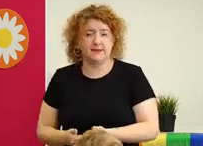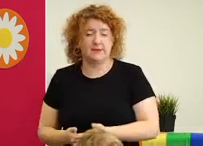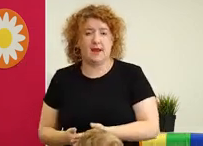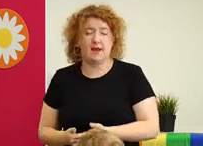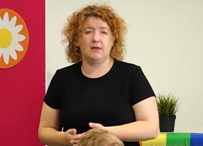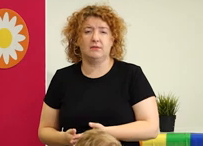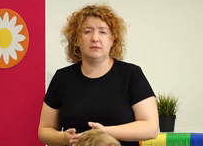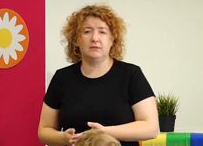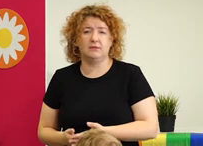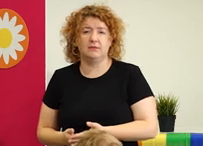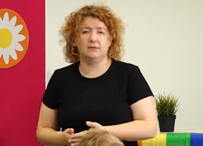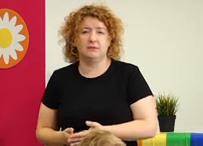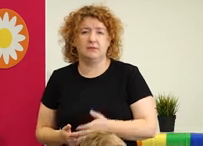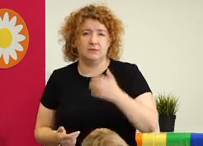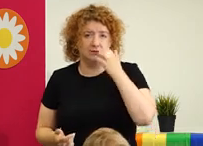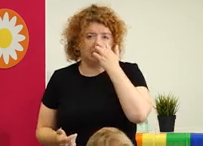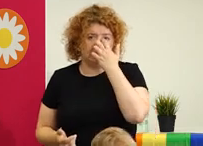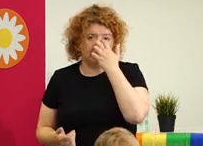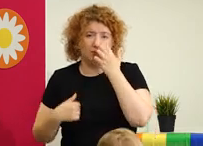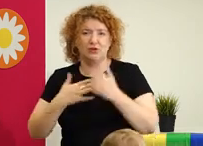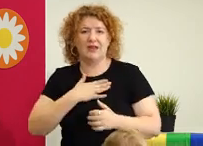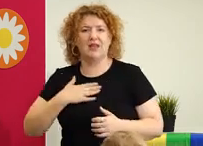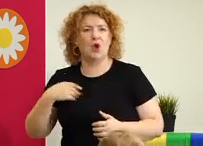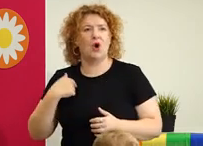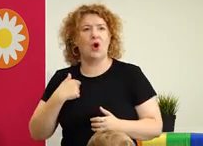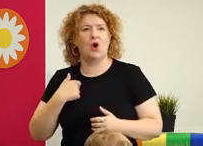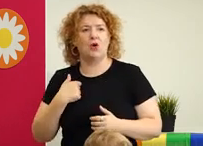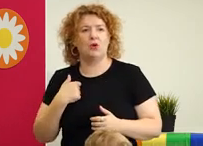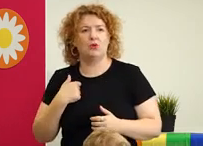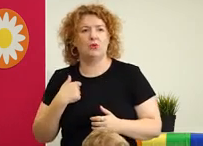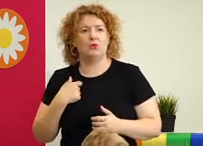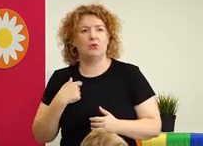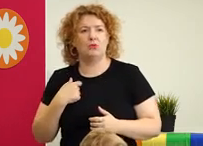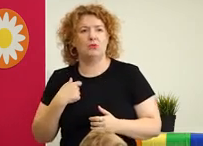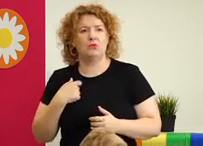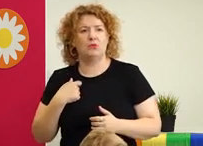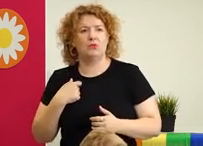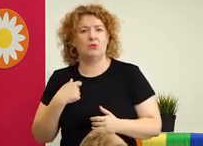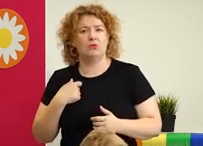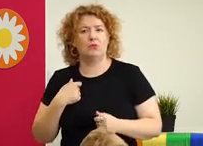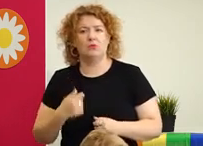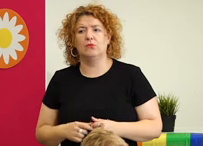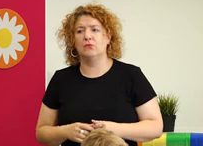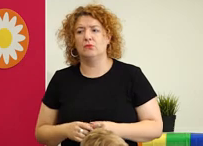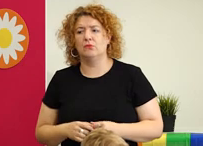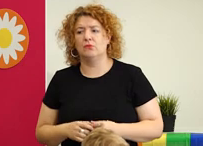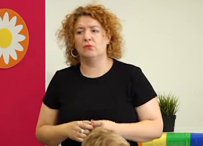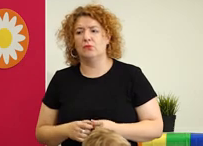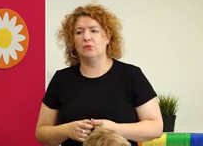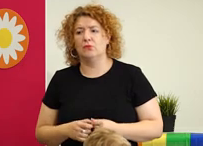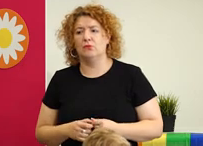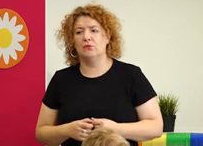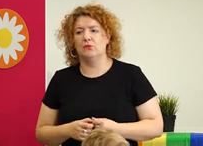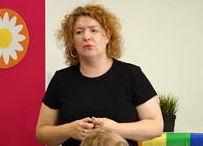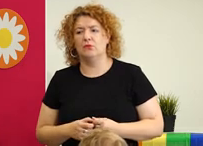1951. Yo, o sea, yo me siento que quiero morirme si llamo a algún tío o alguna tía por su nombre,